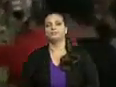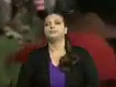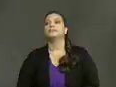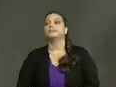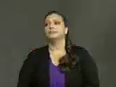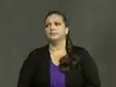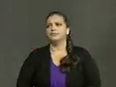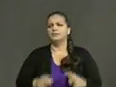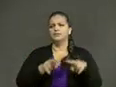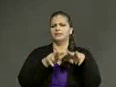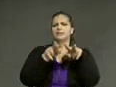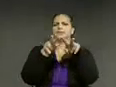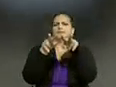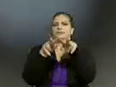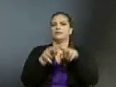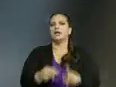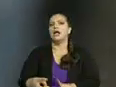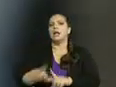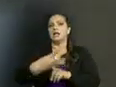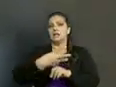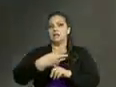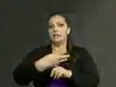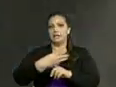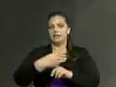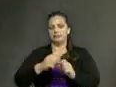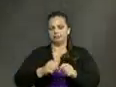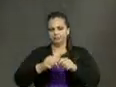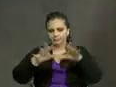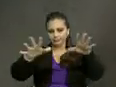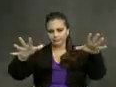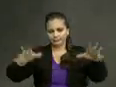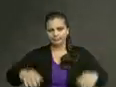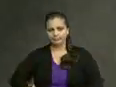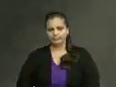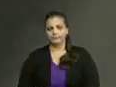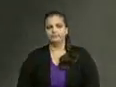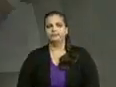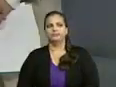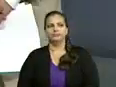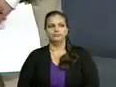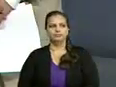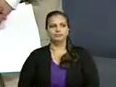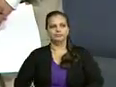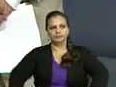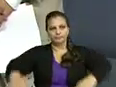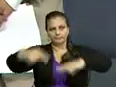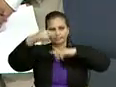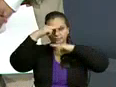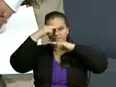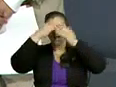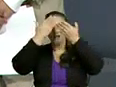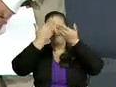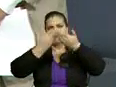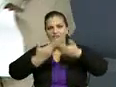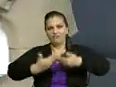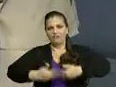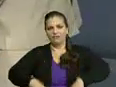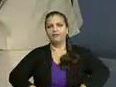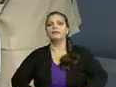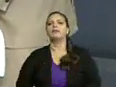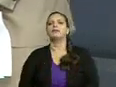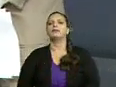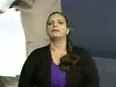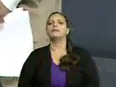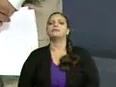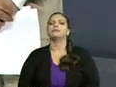imágenes del hecho se viralizaron en redes sociales. Muy bien, y con esto ponemos punto final aquí en la noticia, primera